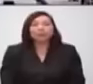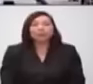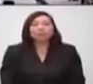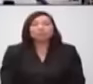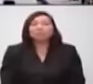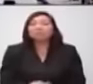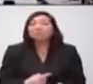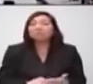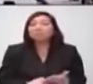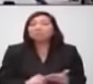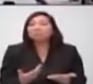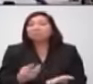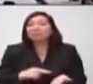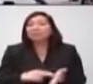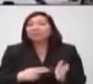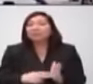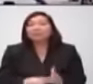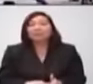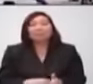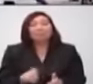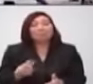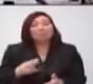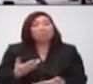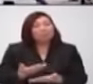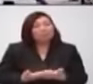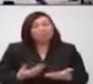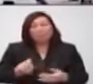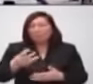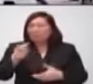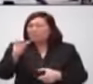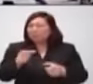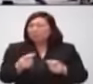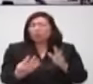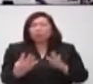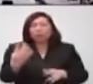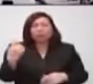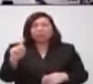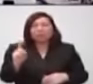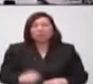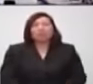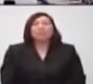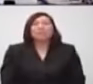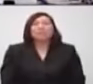En lo que es el exceso de planilla, hubieron 14 millones.